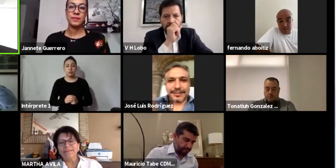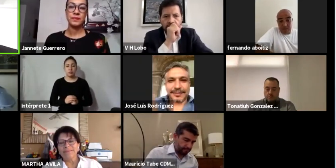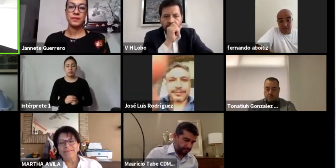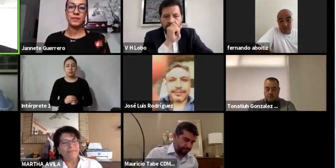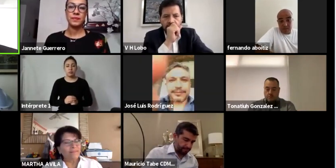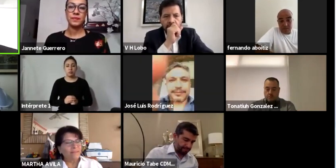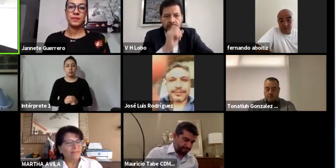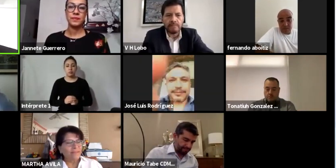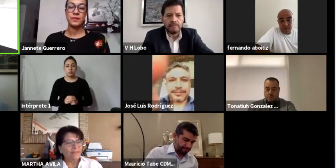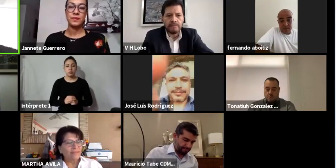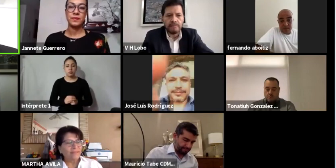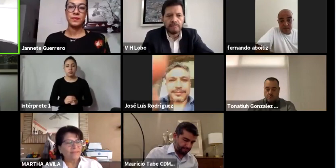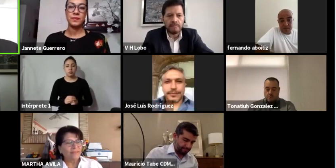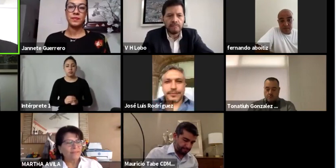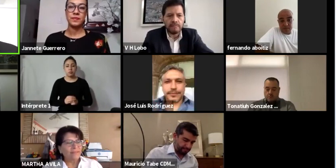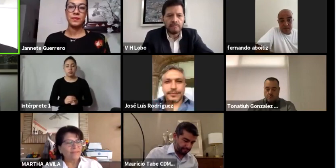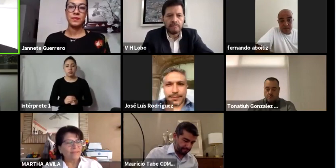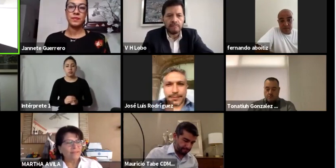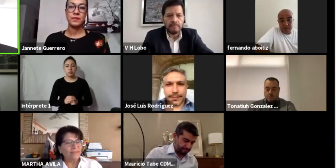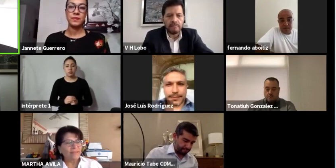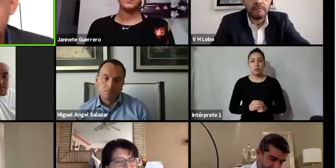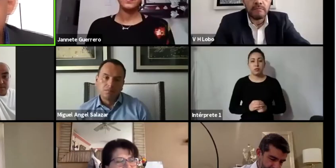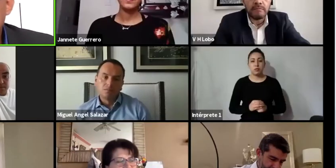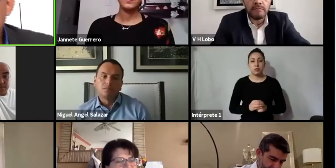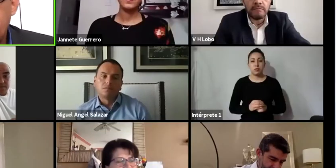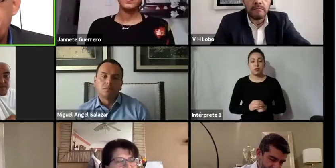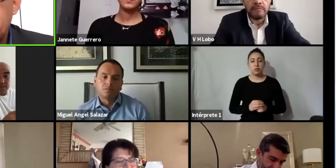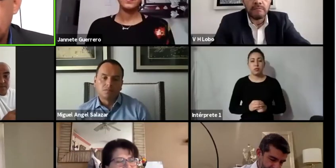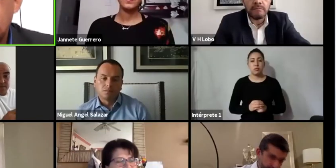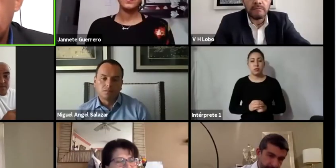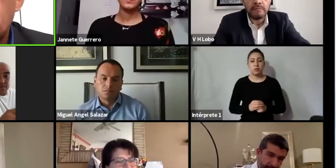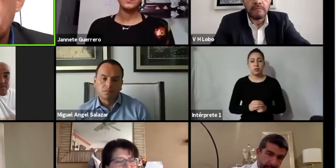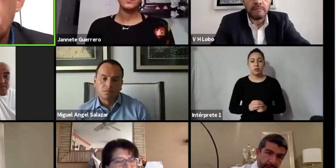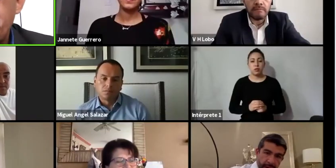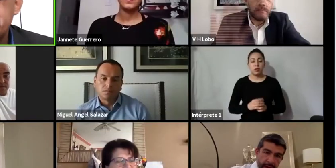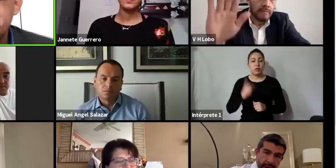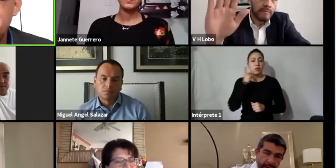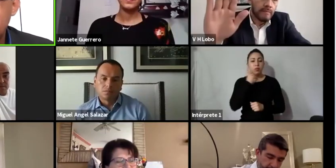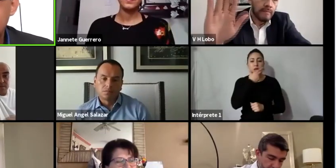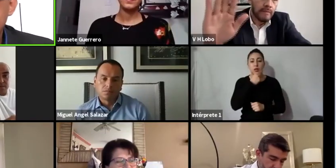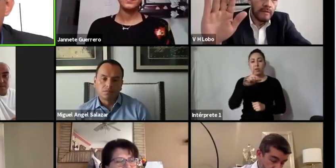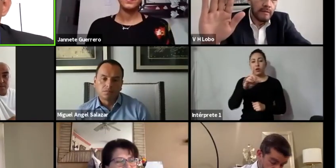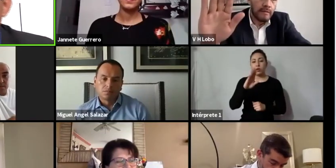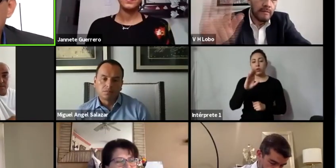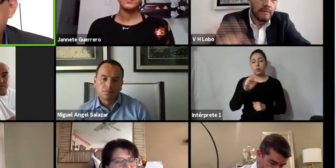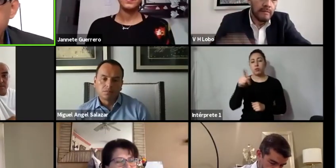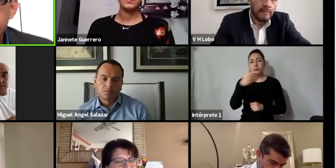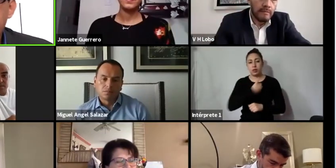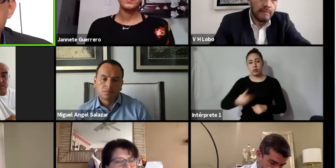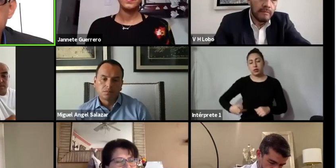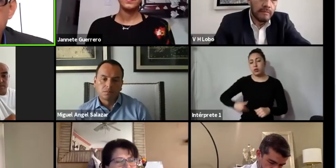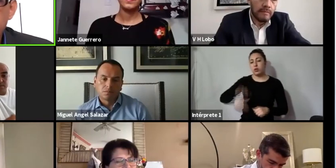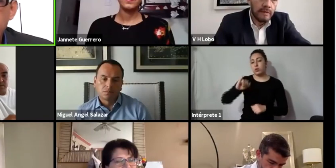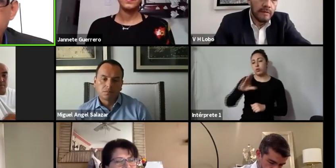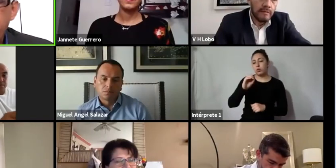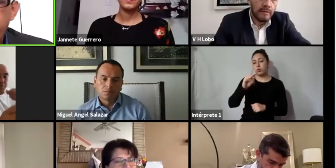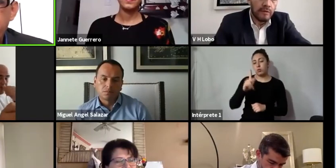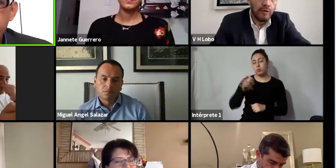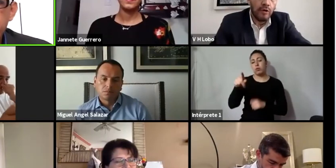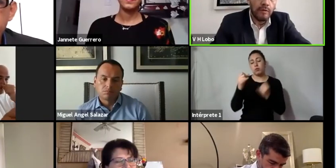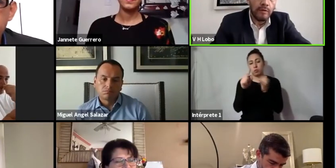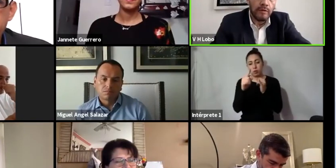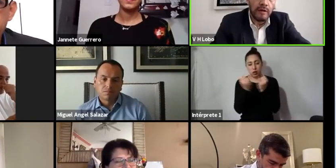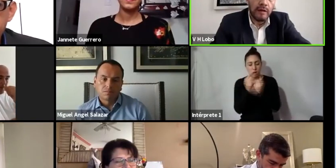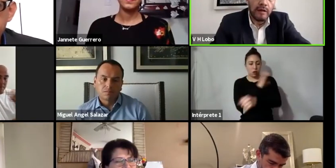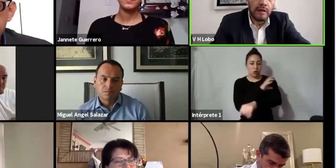Entonces, adelante, gracias, diputado Tabe. Diputado Víctor Hugo Lobo Román, presidente de la Junta de Coordinación Política y coordinador